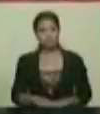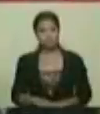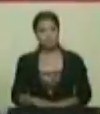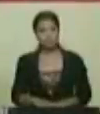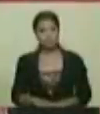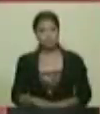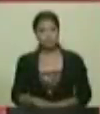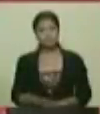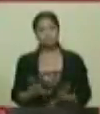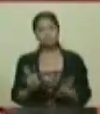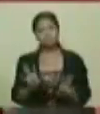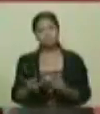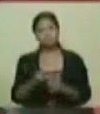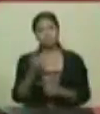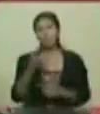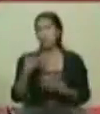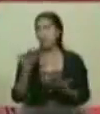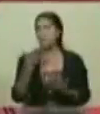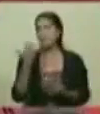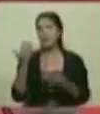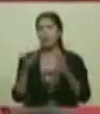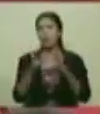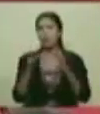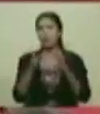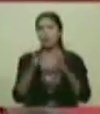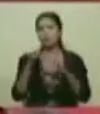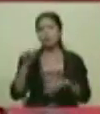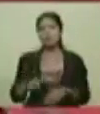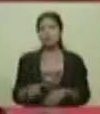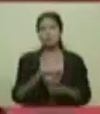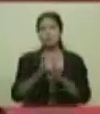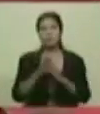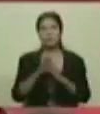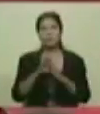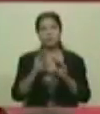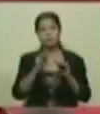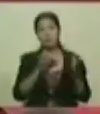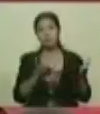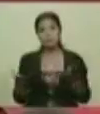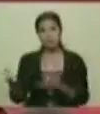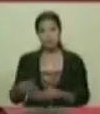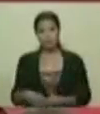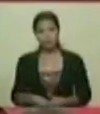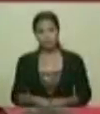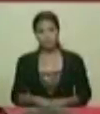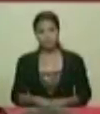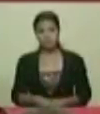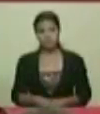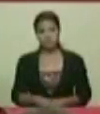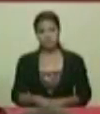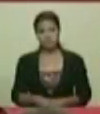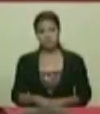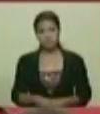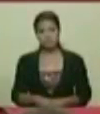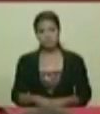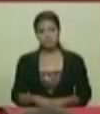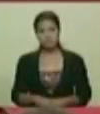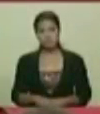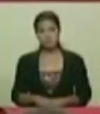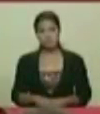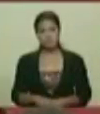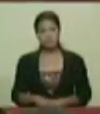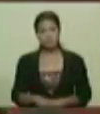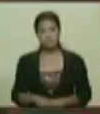suele suceder estos cuales en la mejor conexión aquí escalona invitado será no deja que entre más